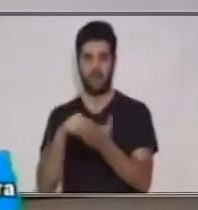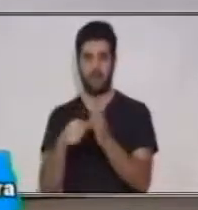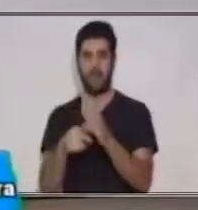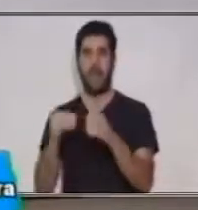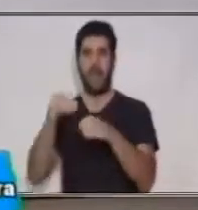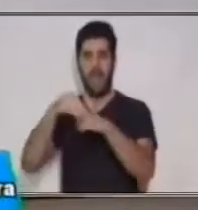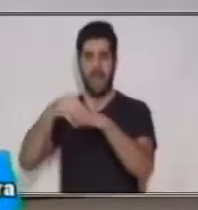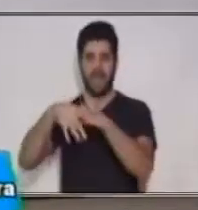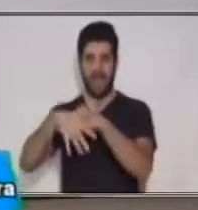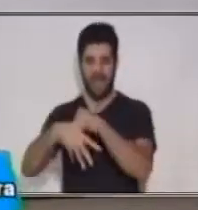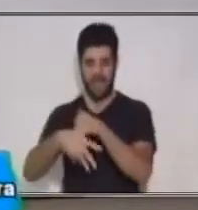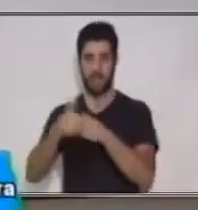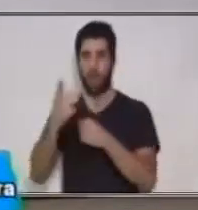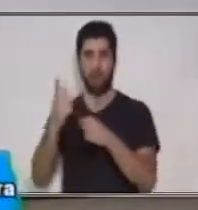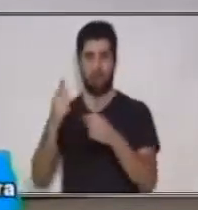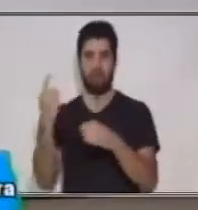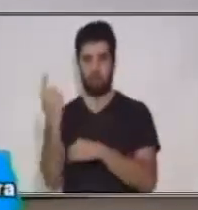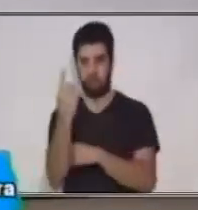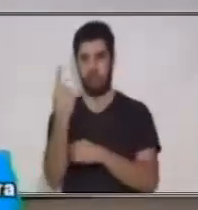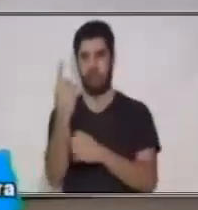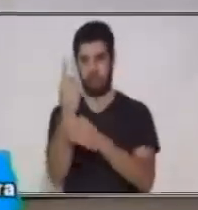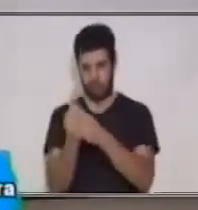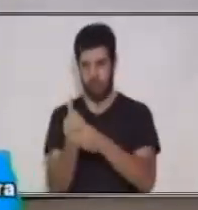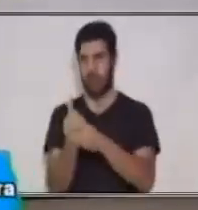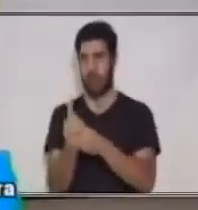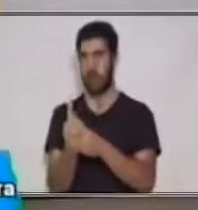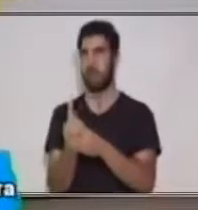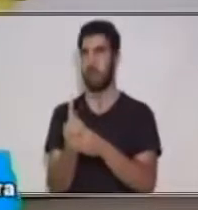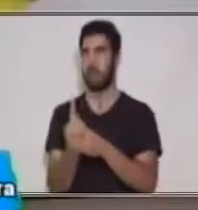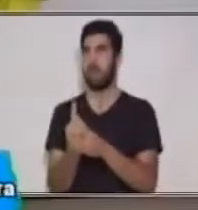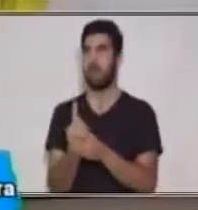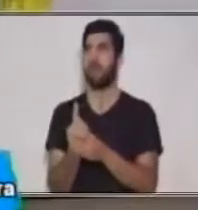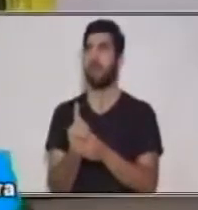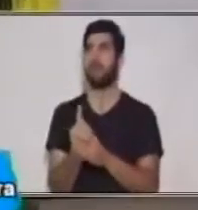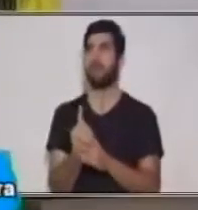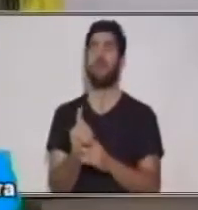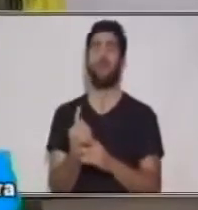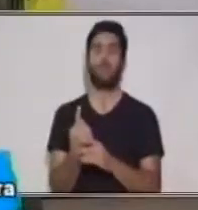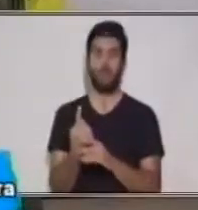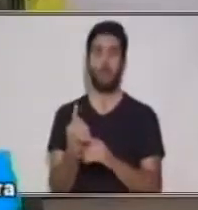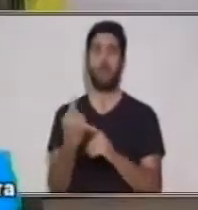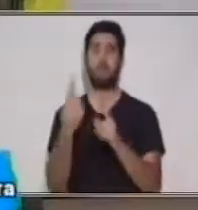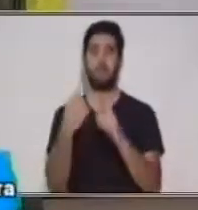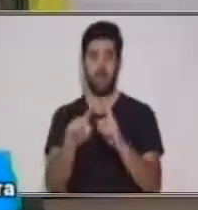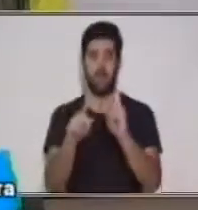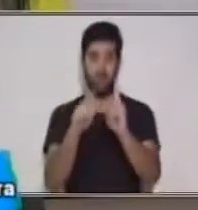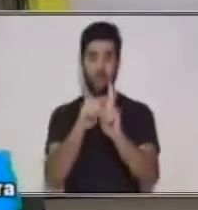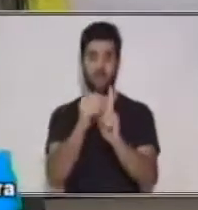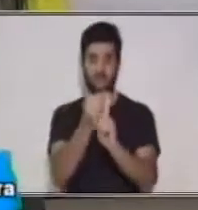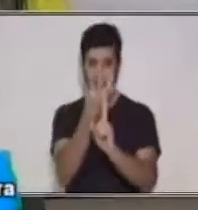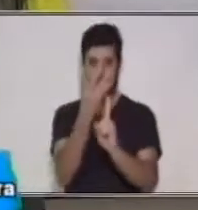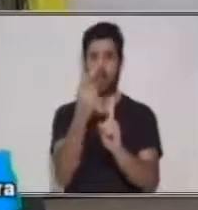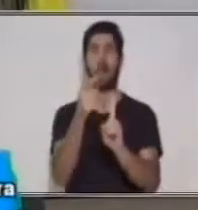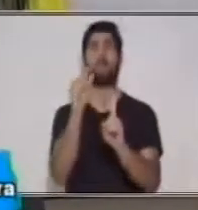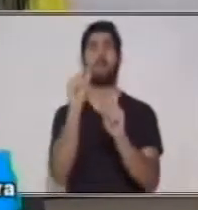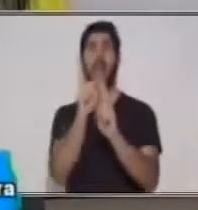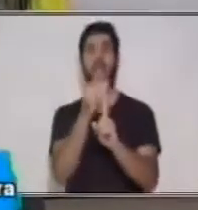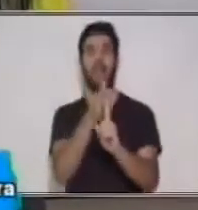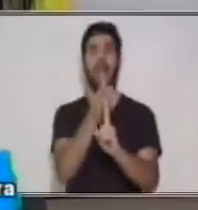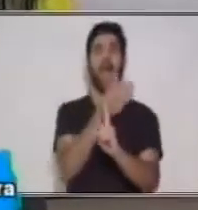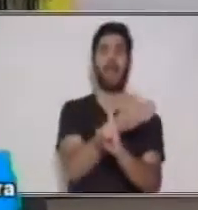pues, flor. Pero vamos a utilizar un prefijo y lo vamos a poner antes y le